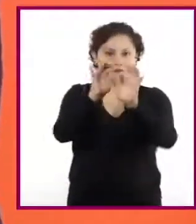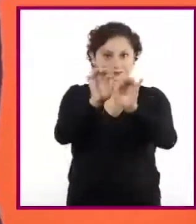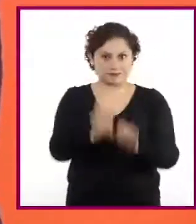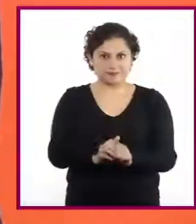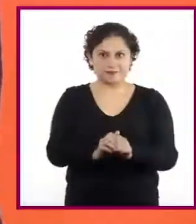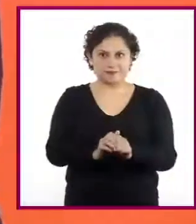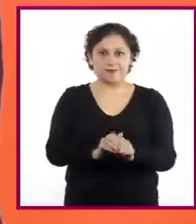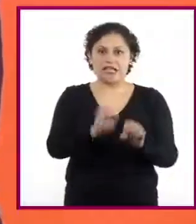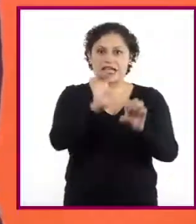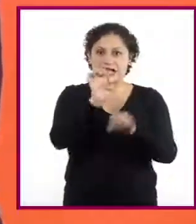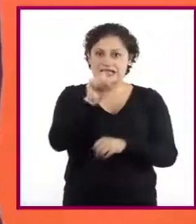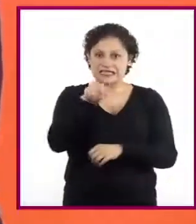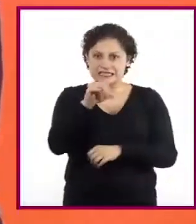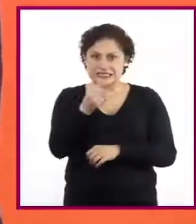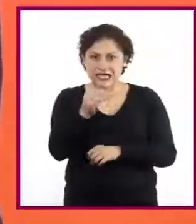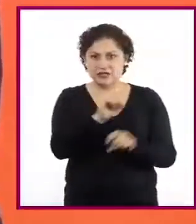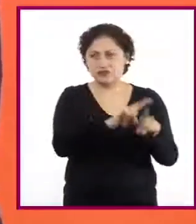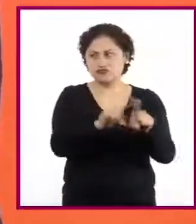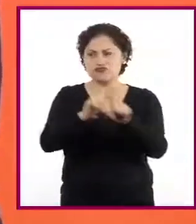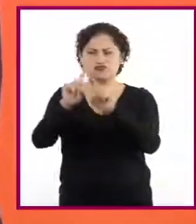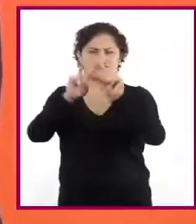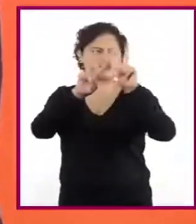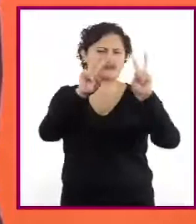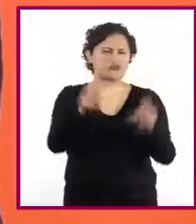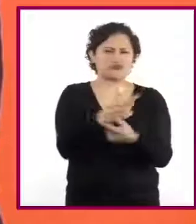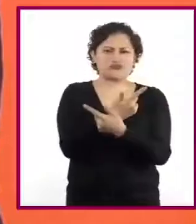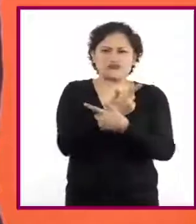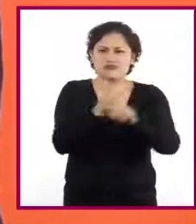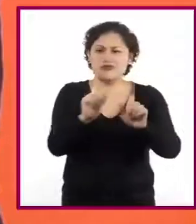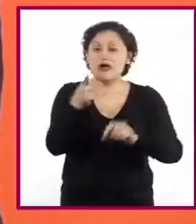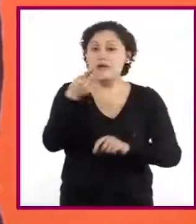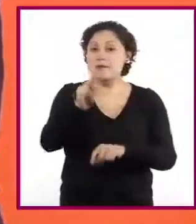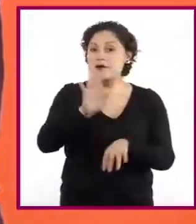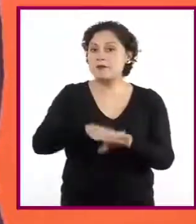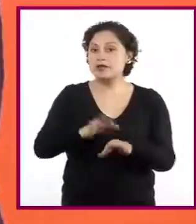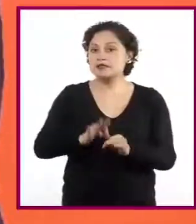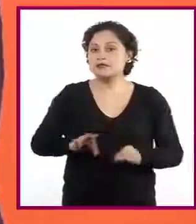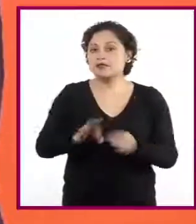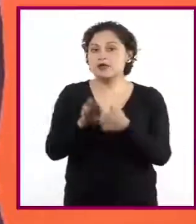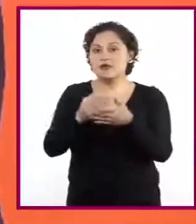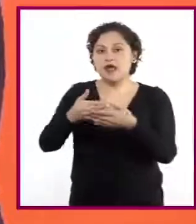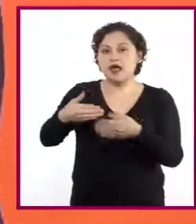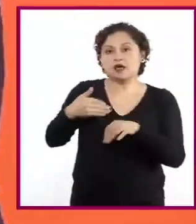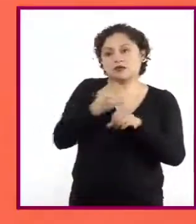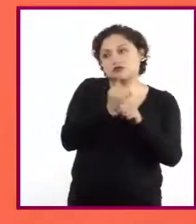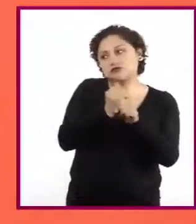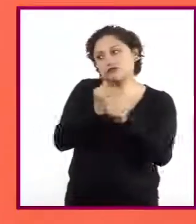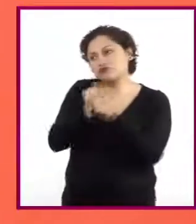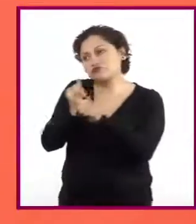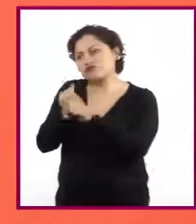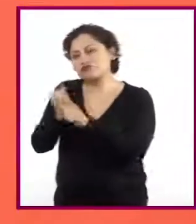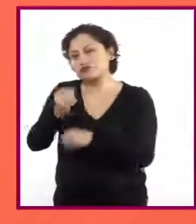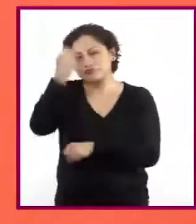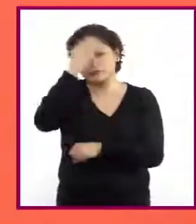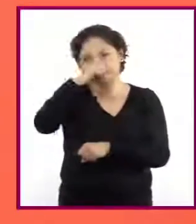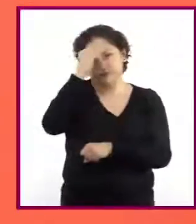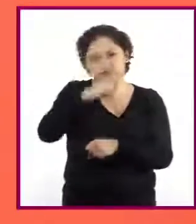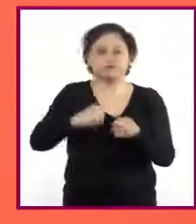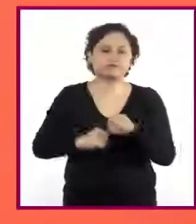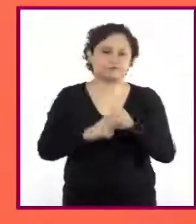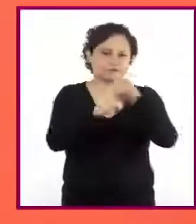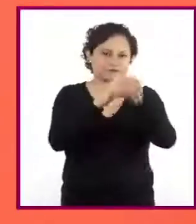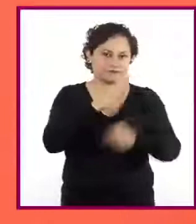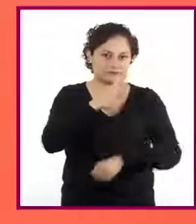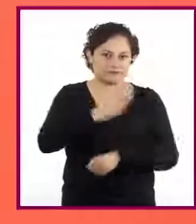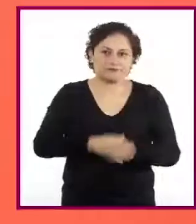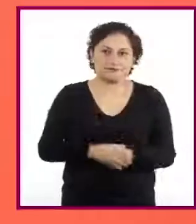cualquier tema, pero lo importante es que estén informados para que su reflexión sea sustentada. Otra característica